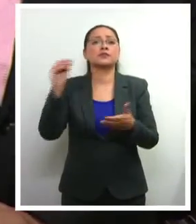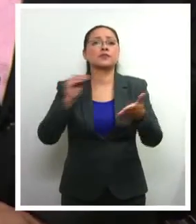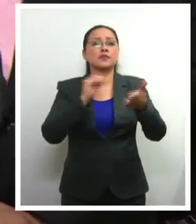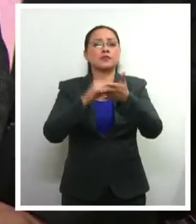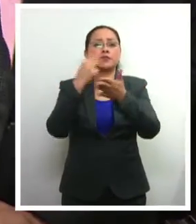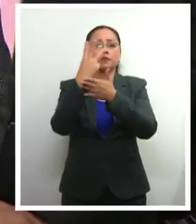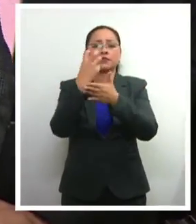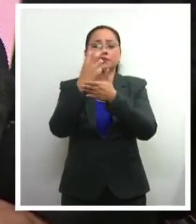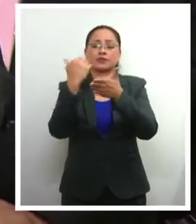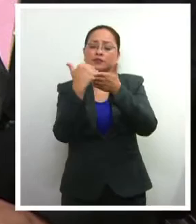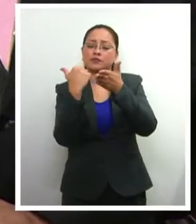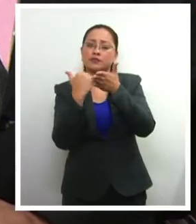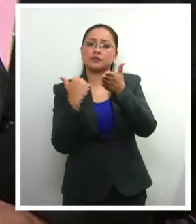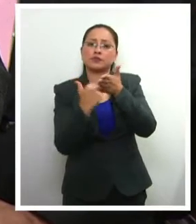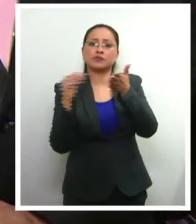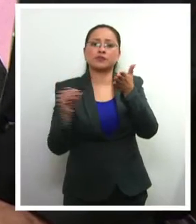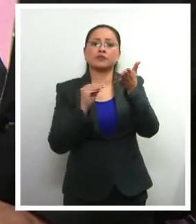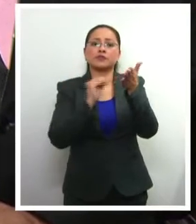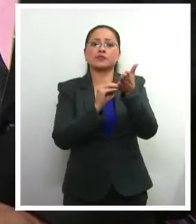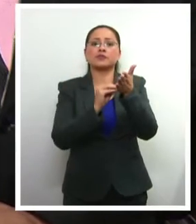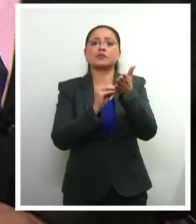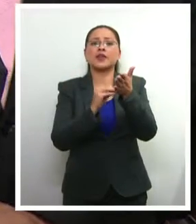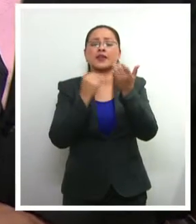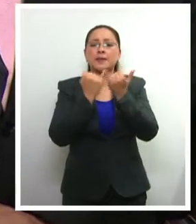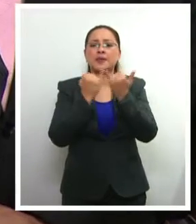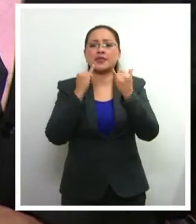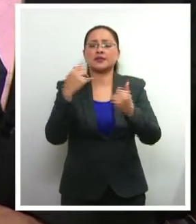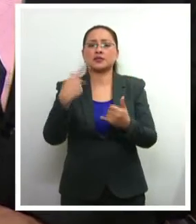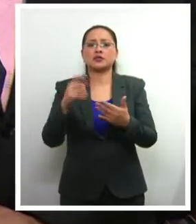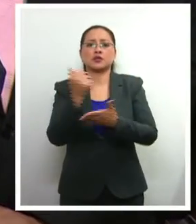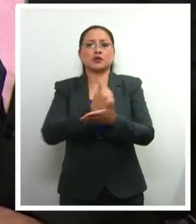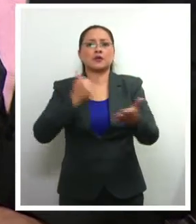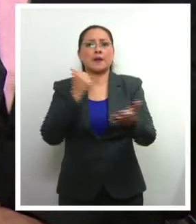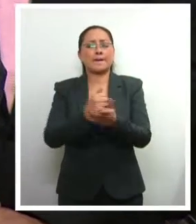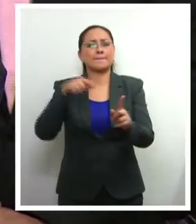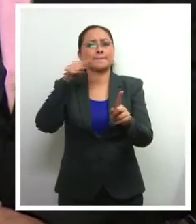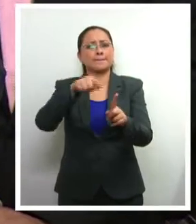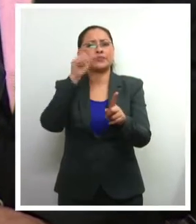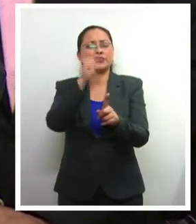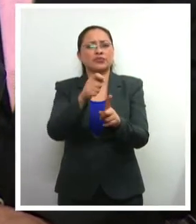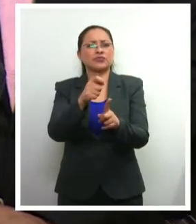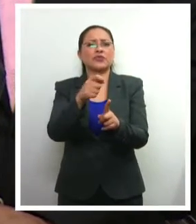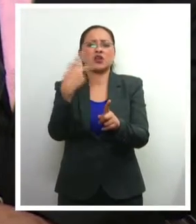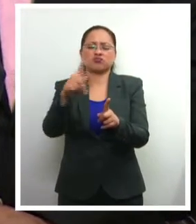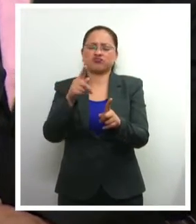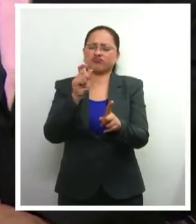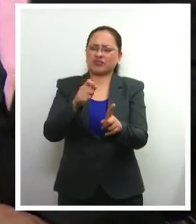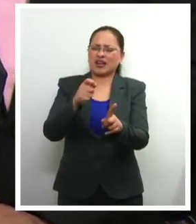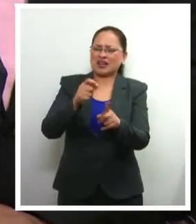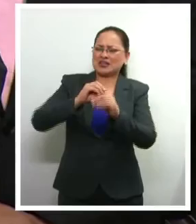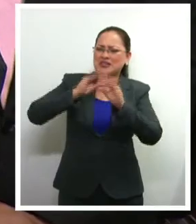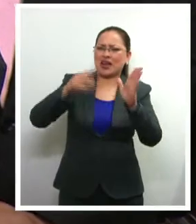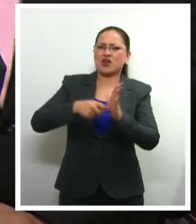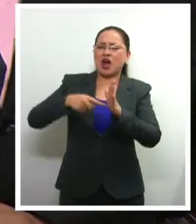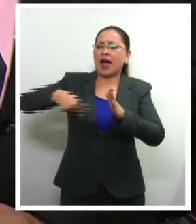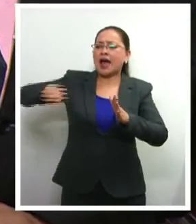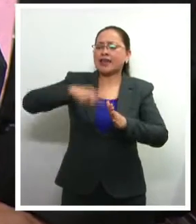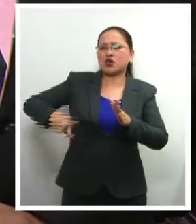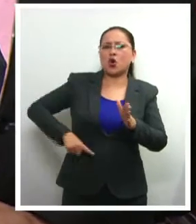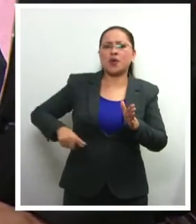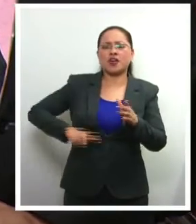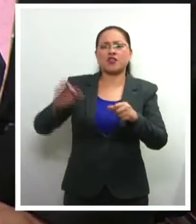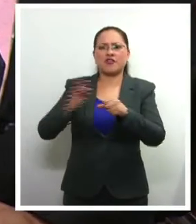tercero que dice: la autonomía de la ciudad consiste en su carácter excepcional por ser asiento de los poderes y no